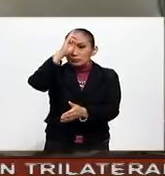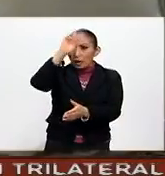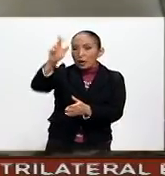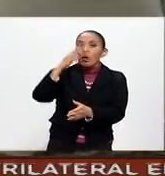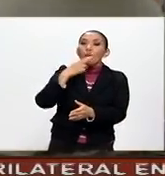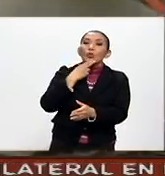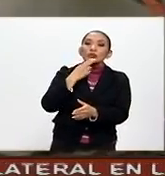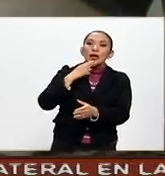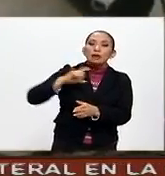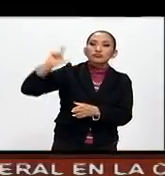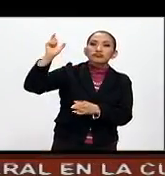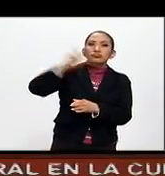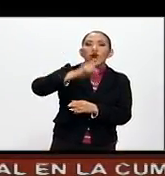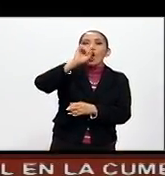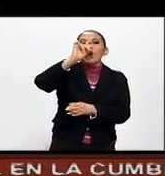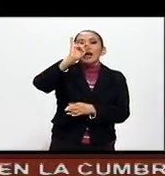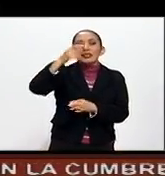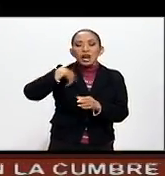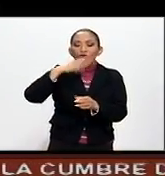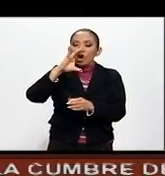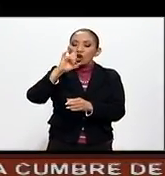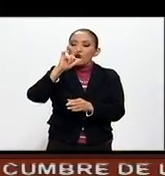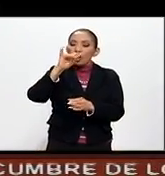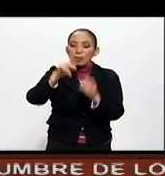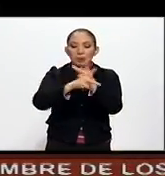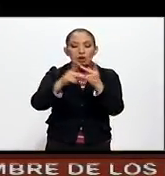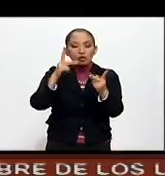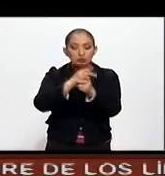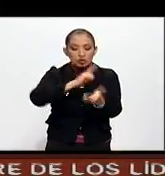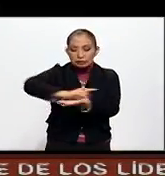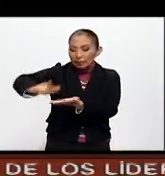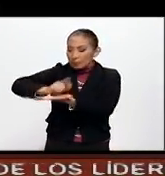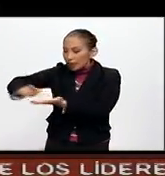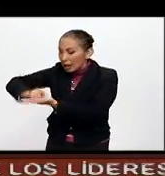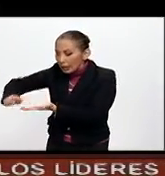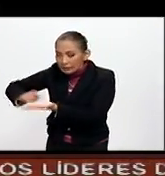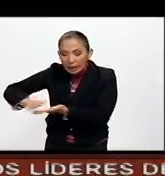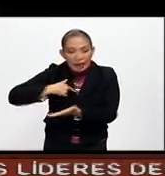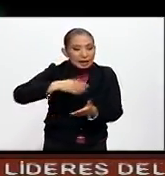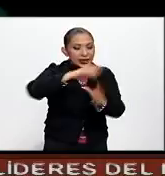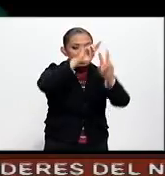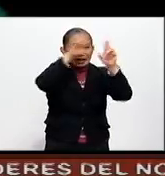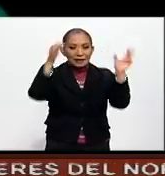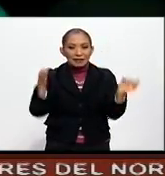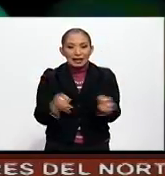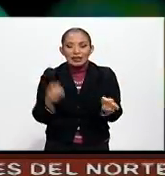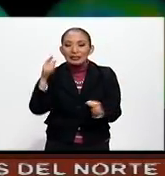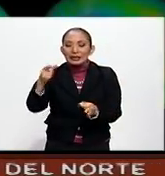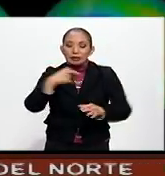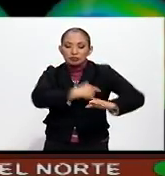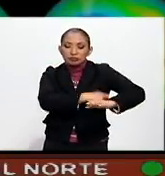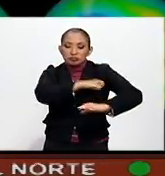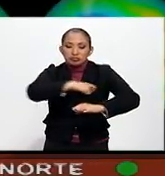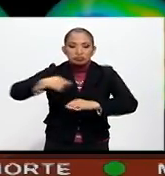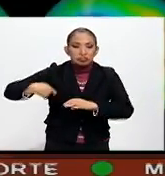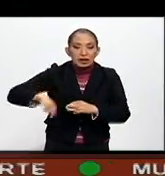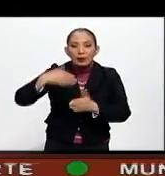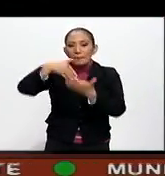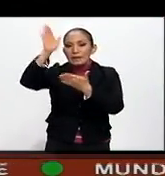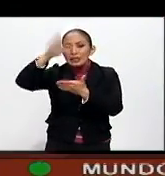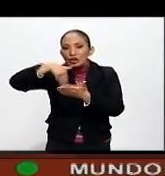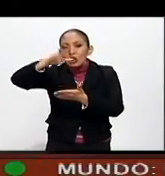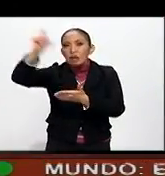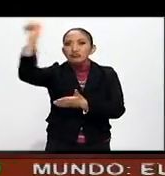usar compuestos orgánicos clorados en productos de limpieza y refrigeradores, así como en desodorantes y pinturas